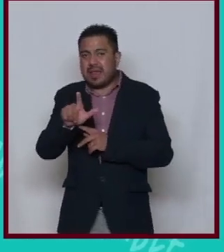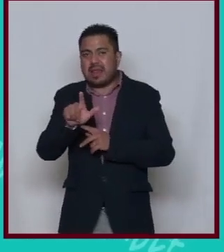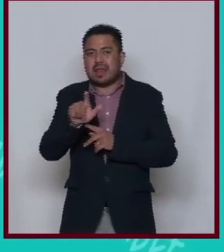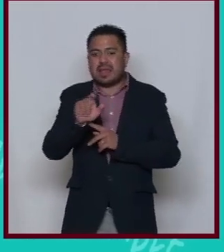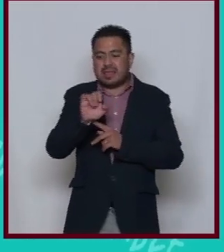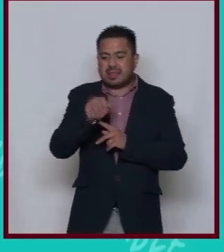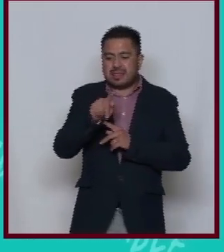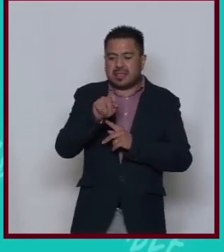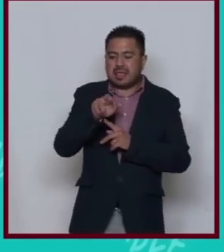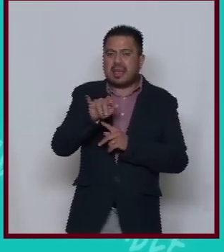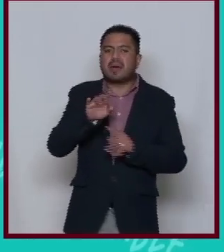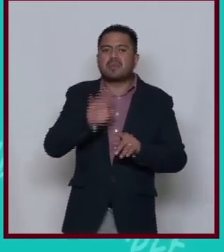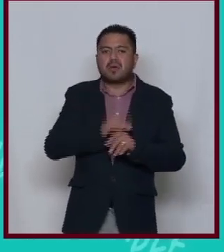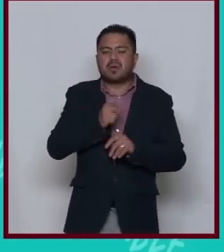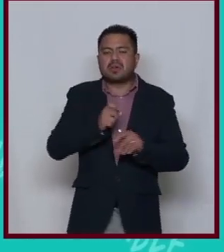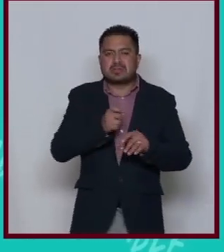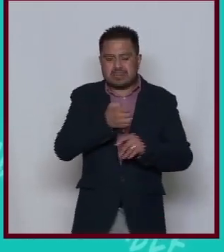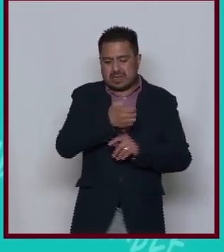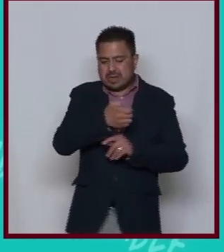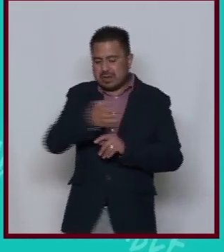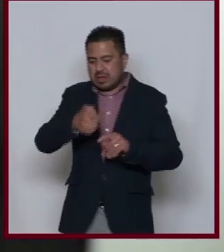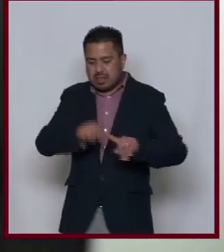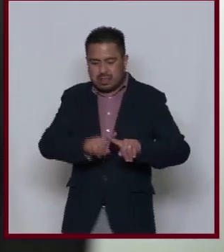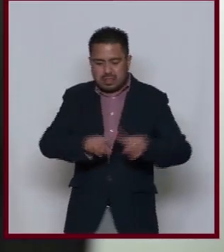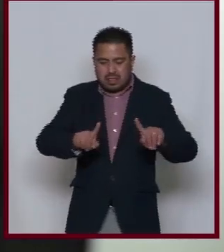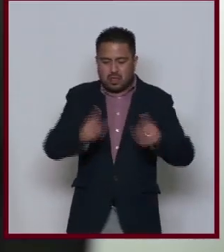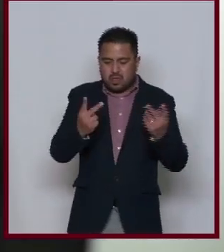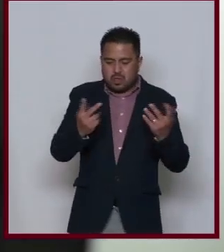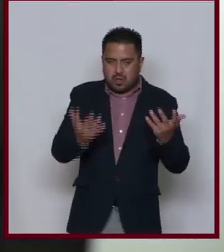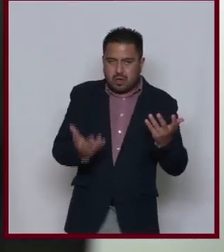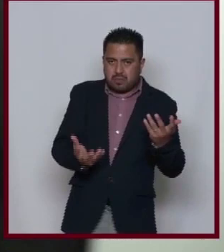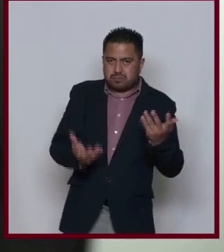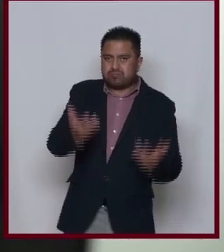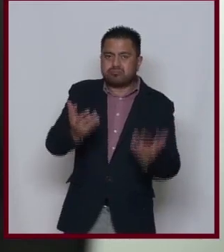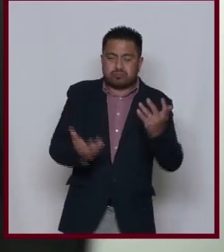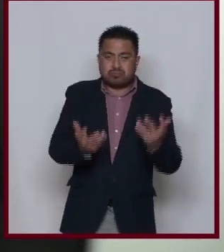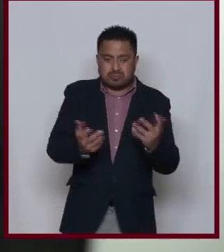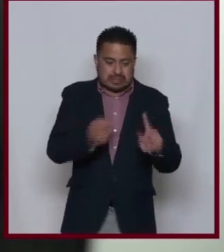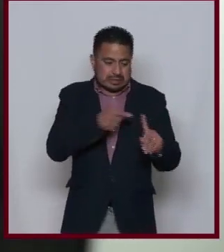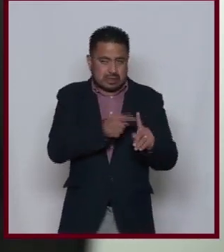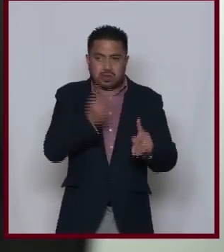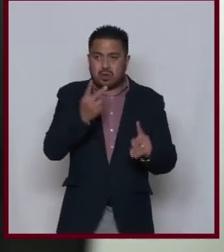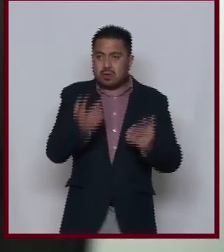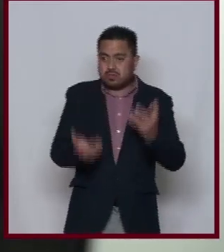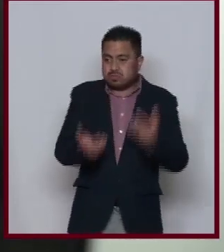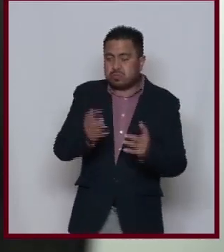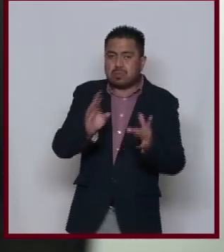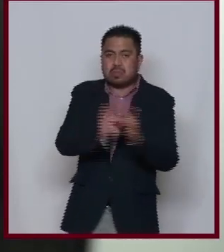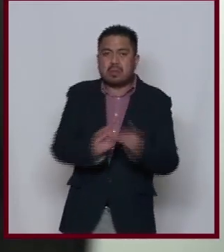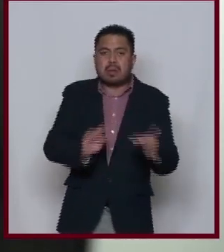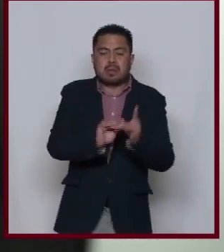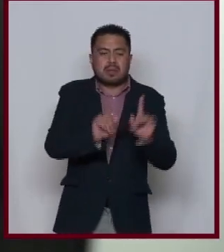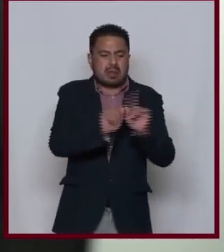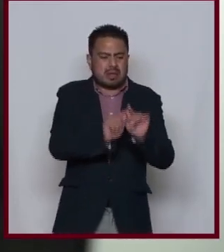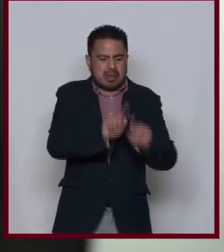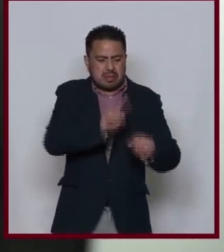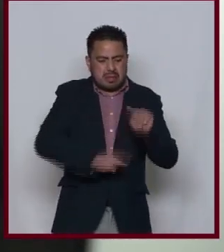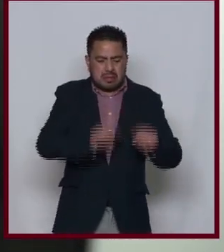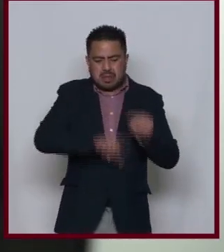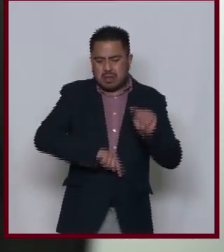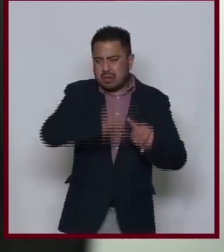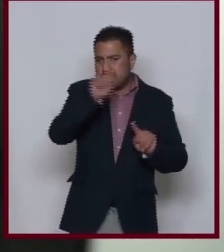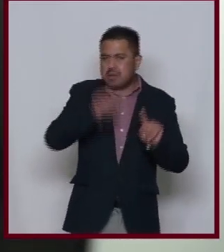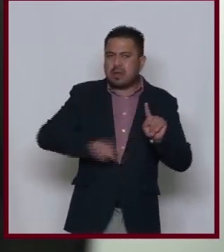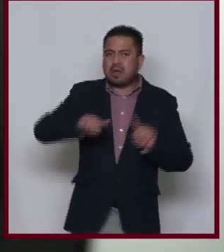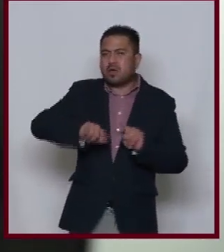llamamos ecuaciones diferenciales, porque tienen derivadas, ¿no? Y entonces hay una ecuación diferencial que te describe la propagación de ondas, hay